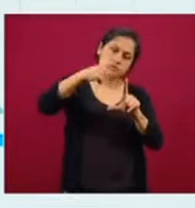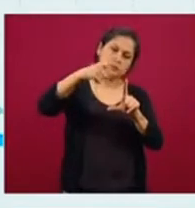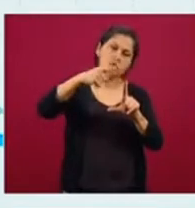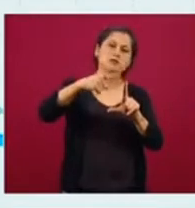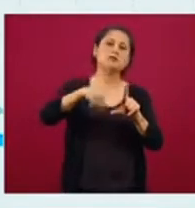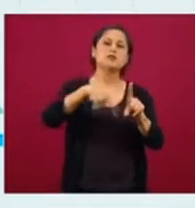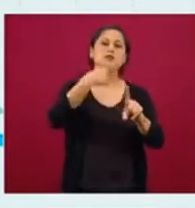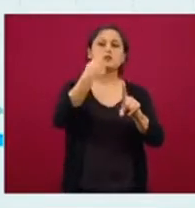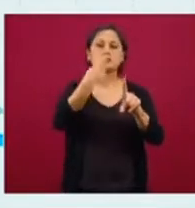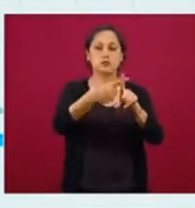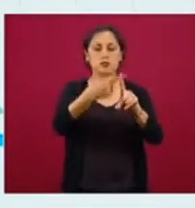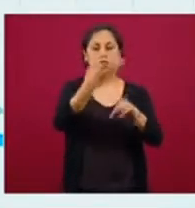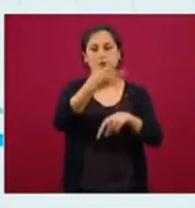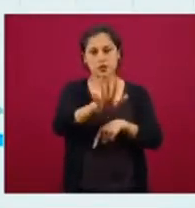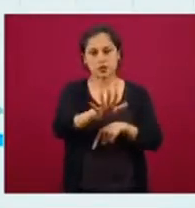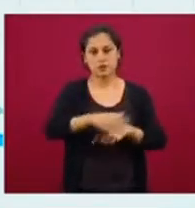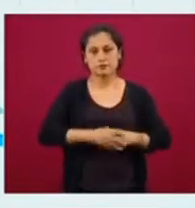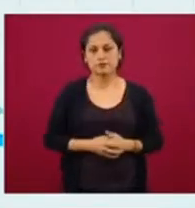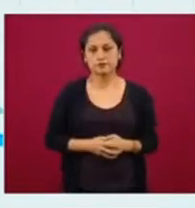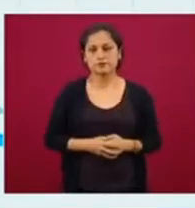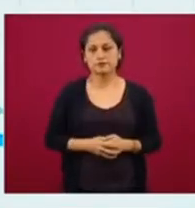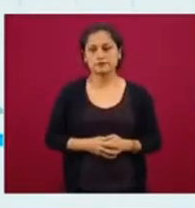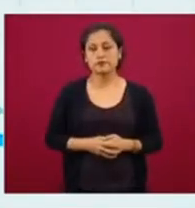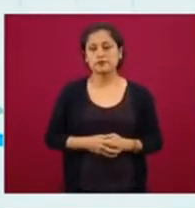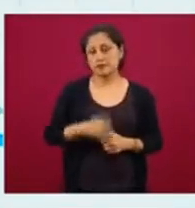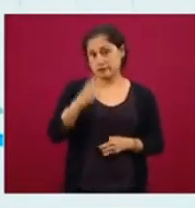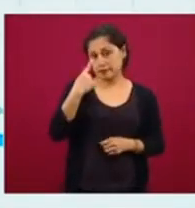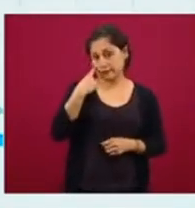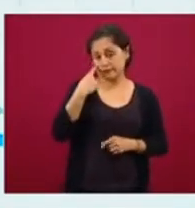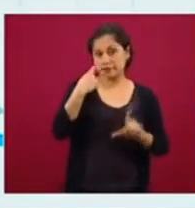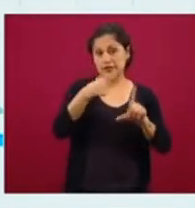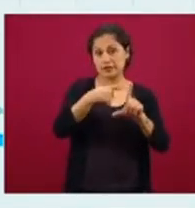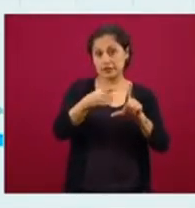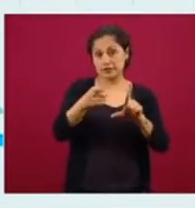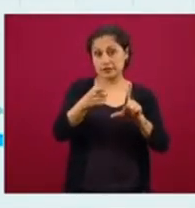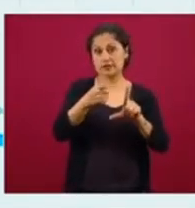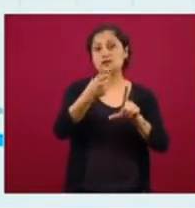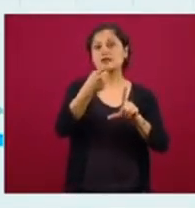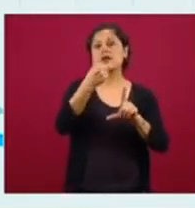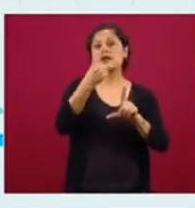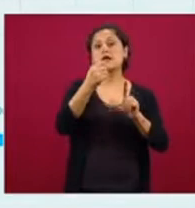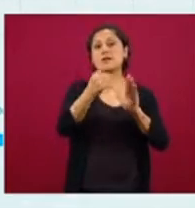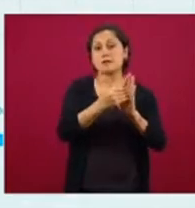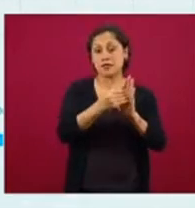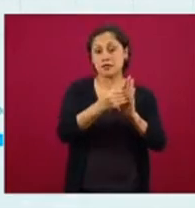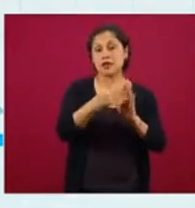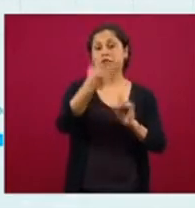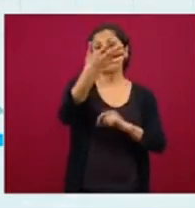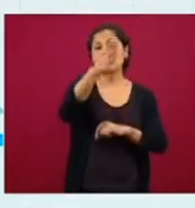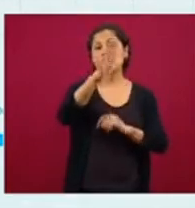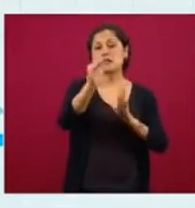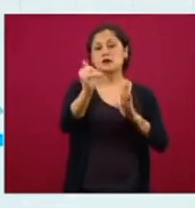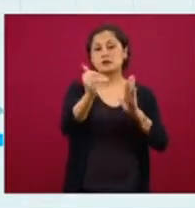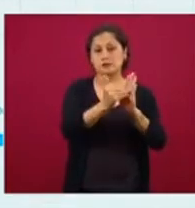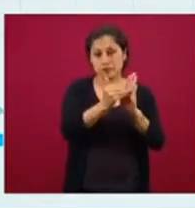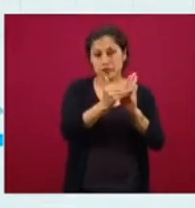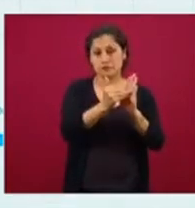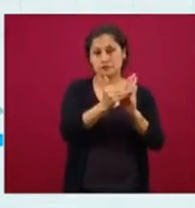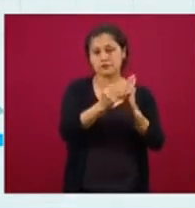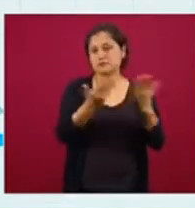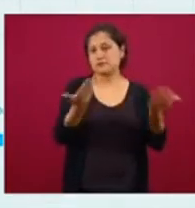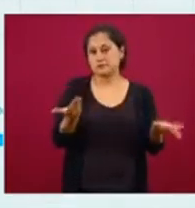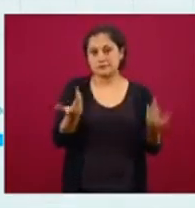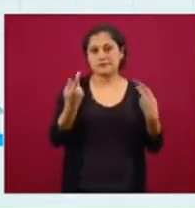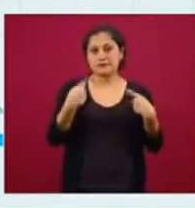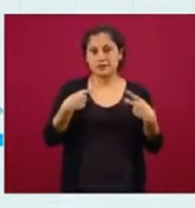se multiplicó también 10 veces, solo que esto es 1000 y esto es 10.000. Entonces la cantidad de personas afectadas, obviamente